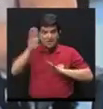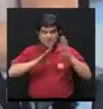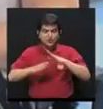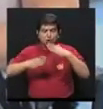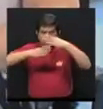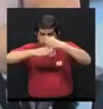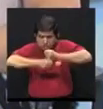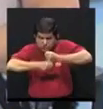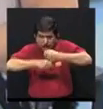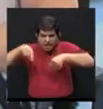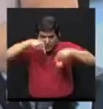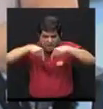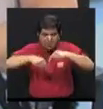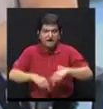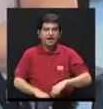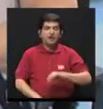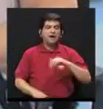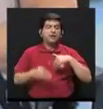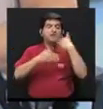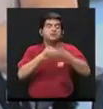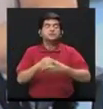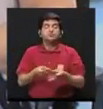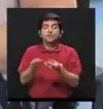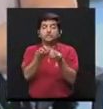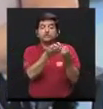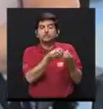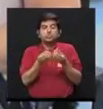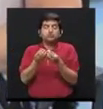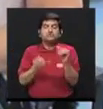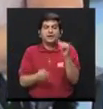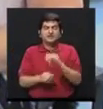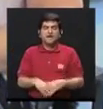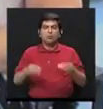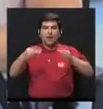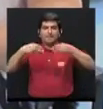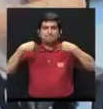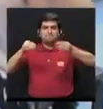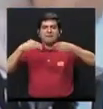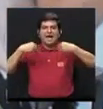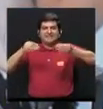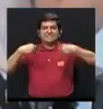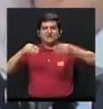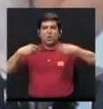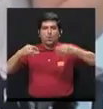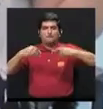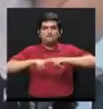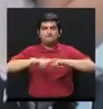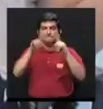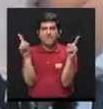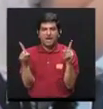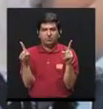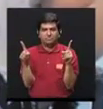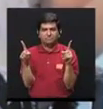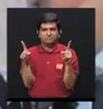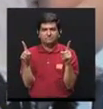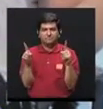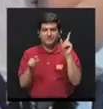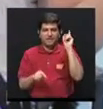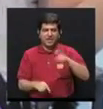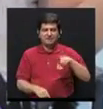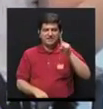otro lado sale una sustancia que es como si fuera plástico, pero tienen que tomar